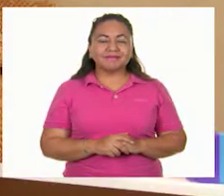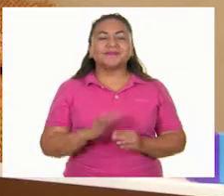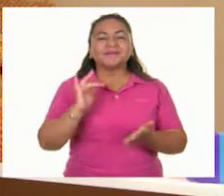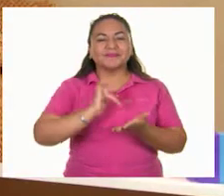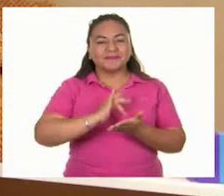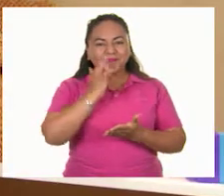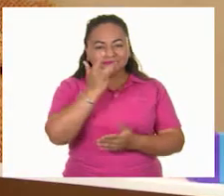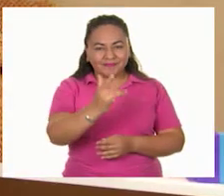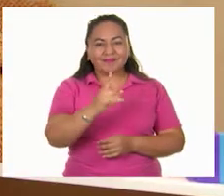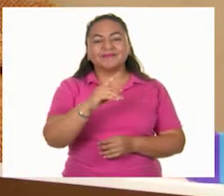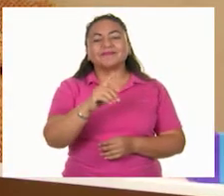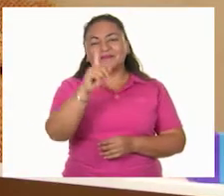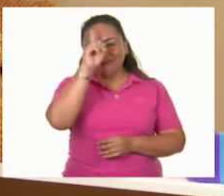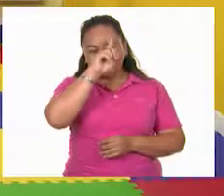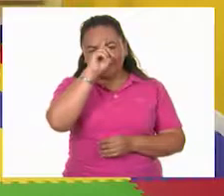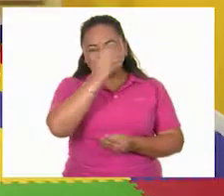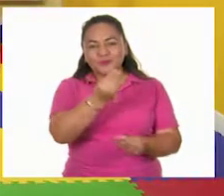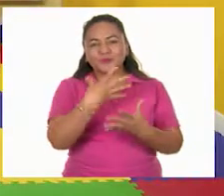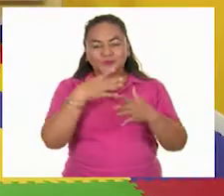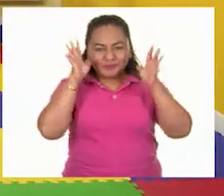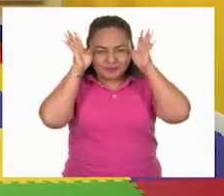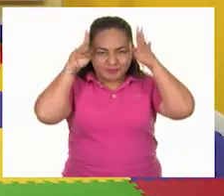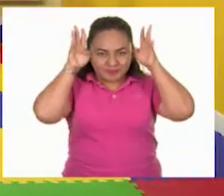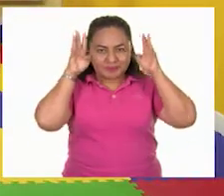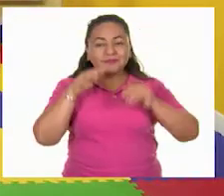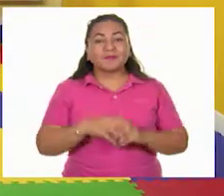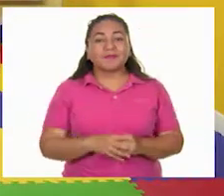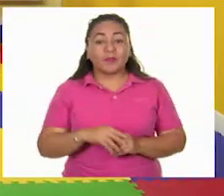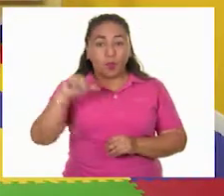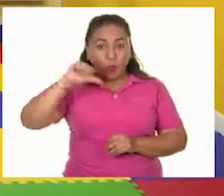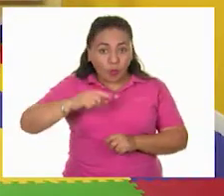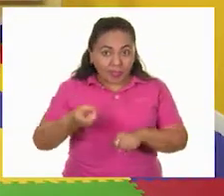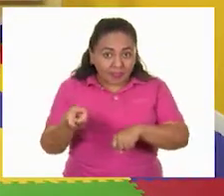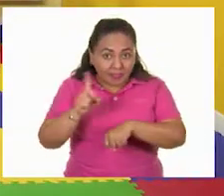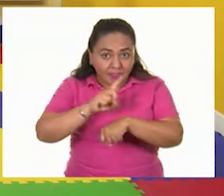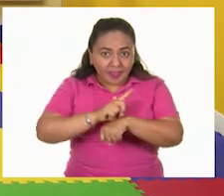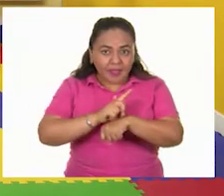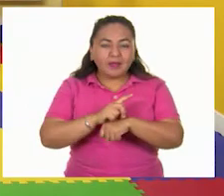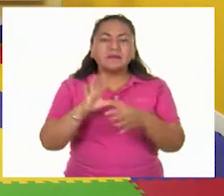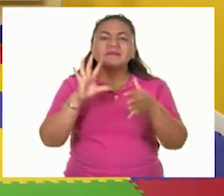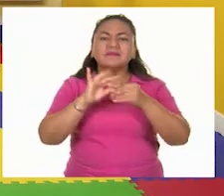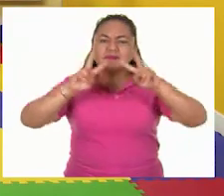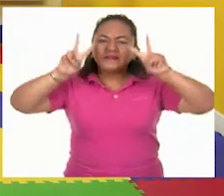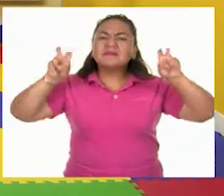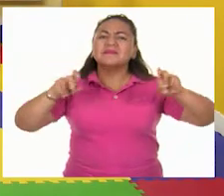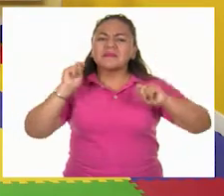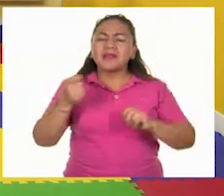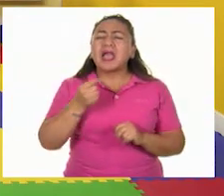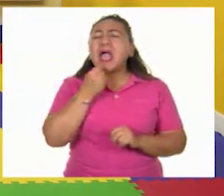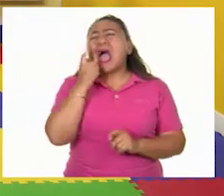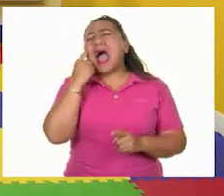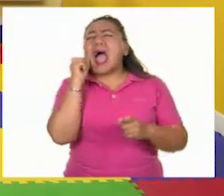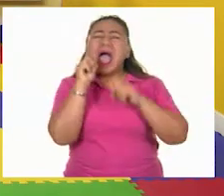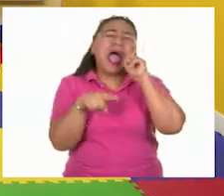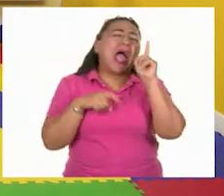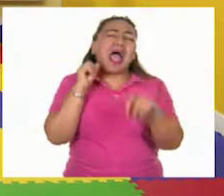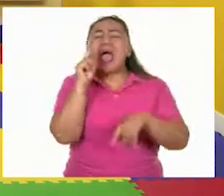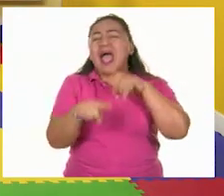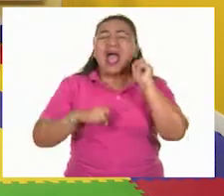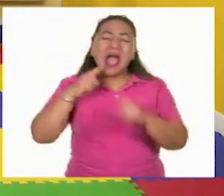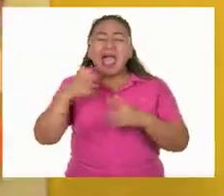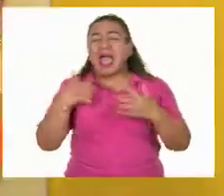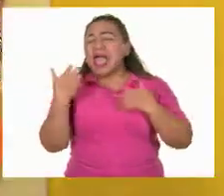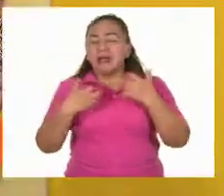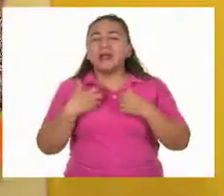Gracias por el mensaje, Ajolisto. El día de hoy hablaremos de los berrinches y el rol de los adultos ante las